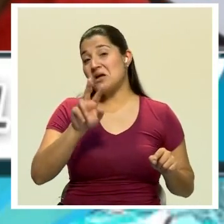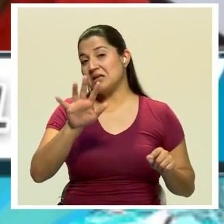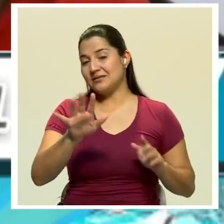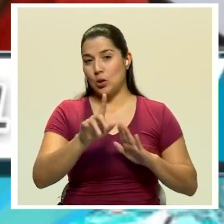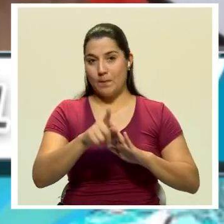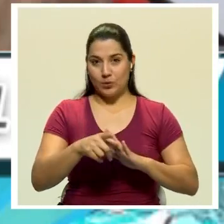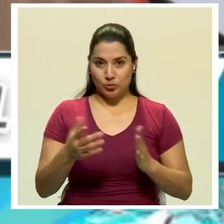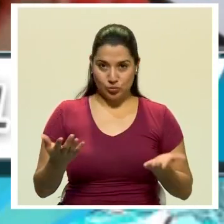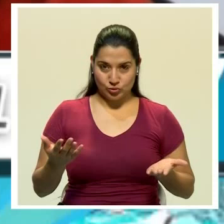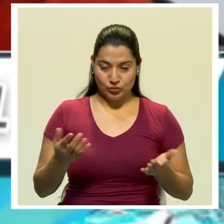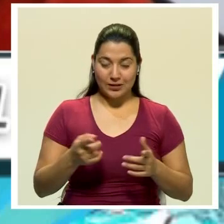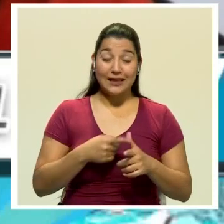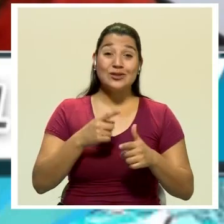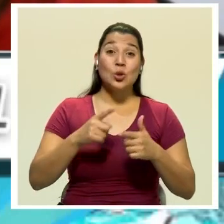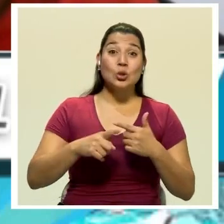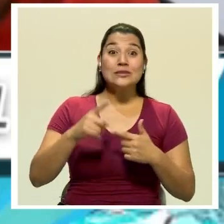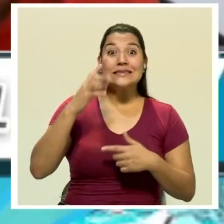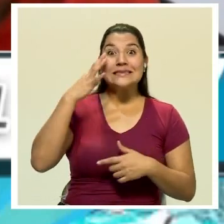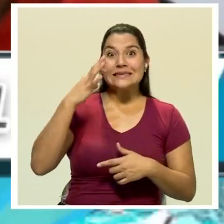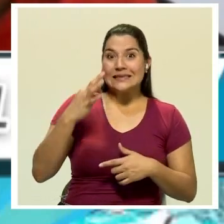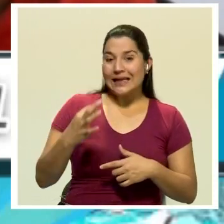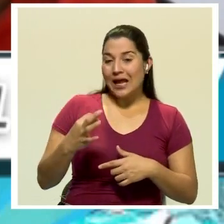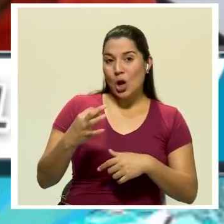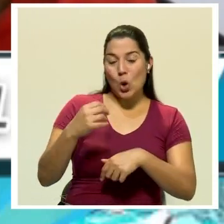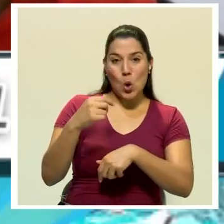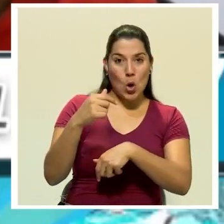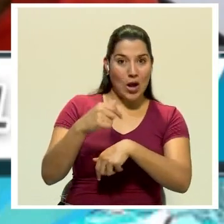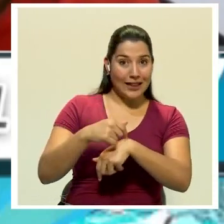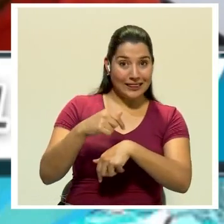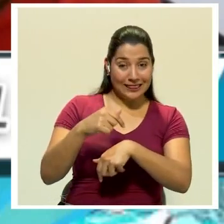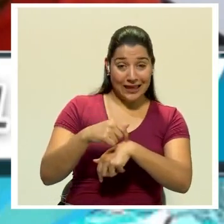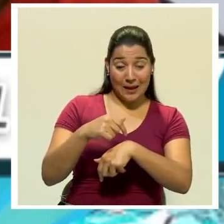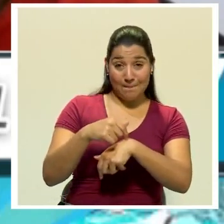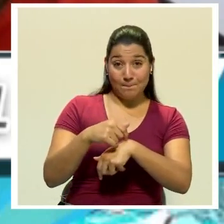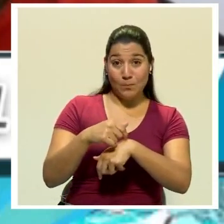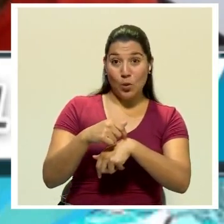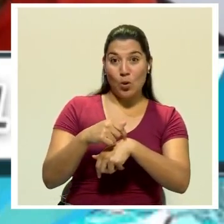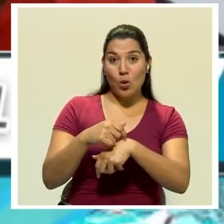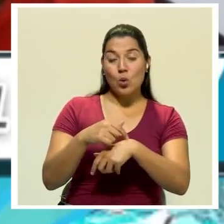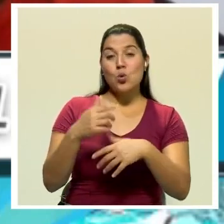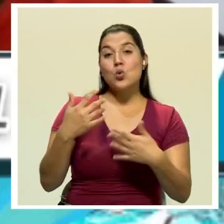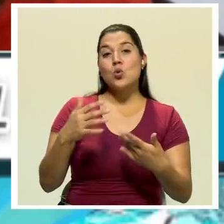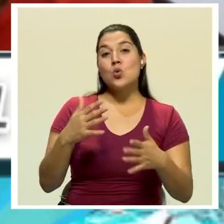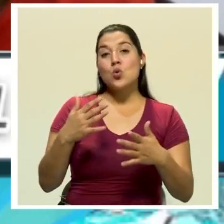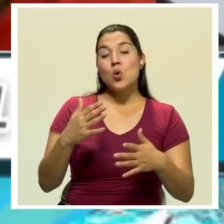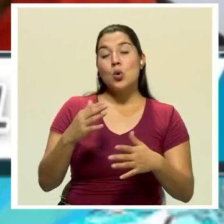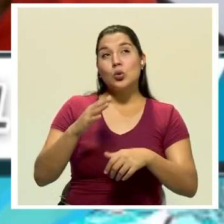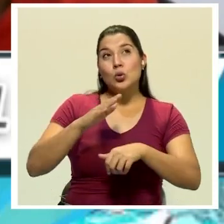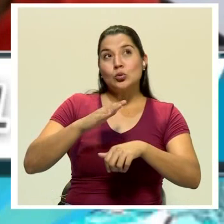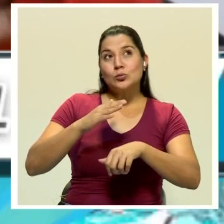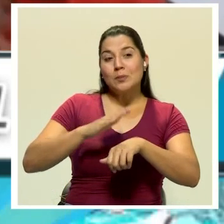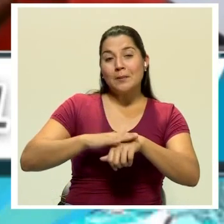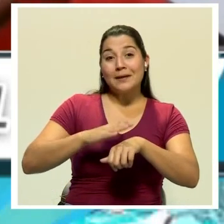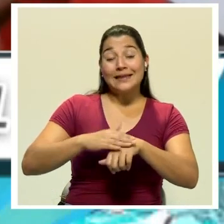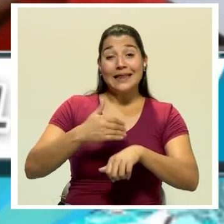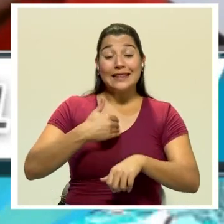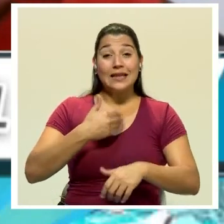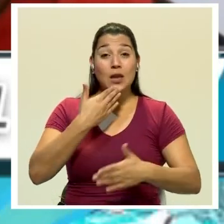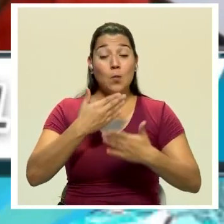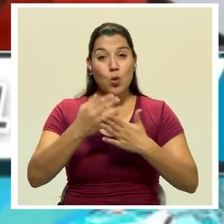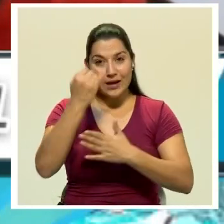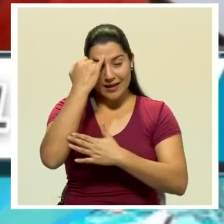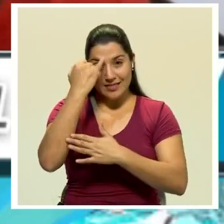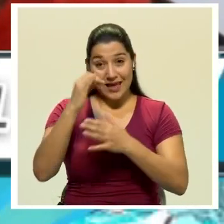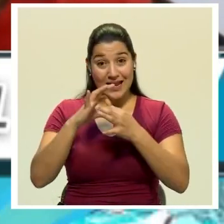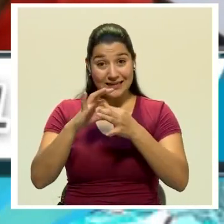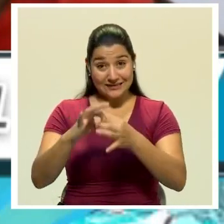25 minutos. Yo creo que los tiempos nos dan una muy buena idea del sistema, pero además, don